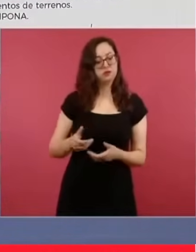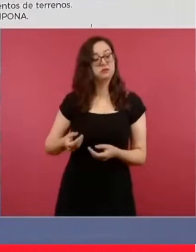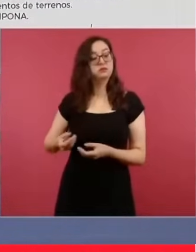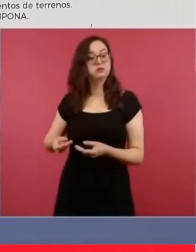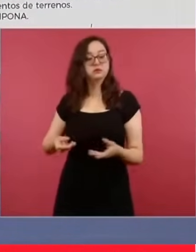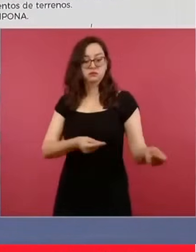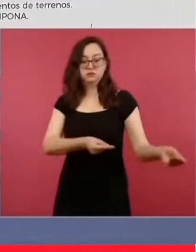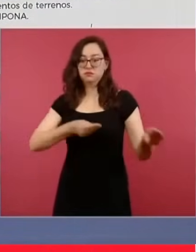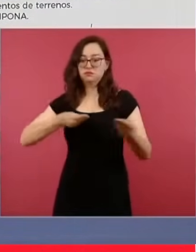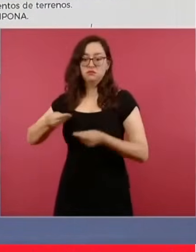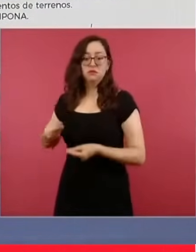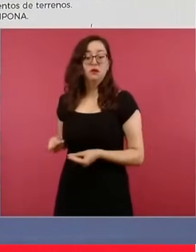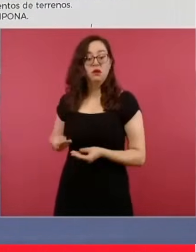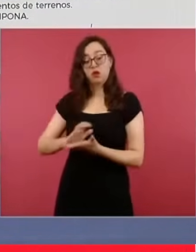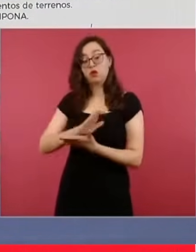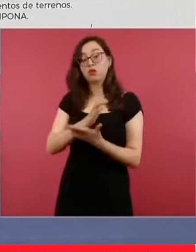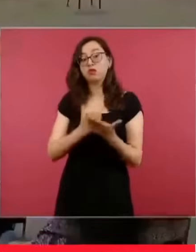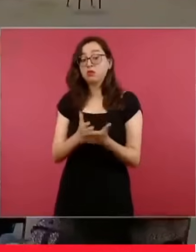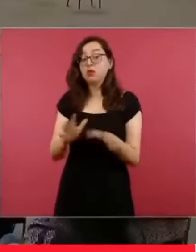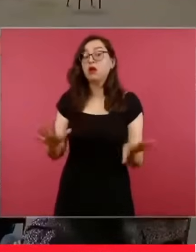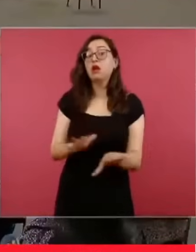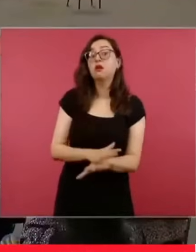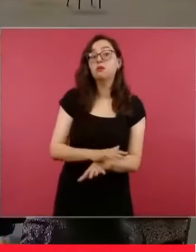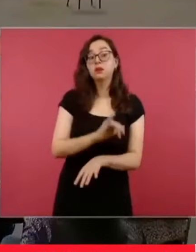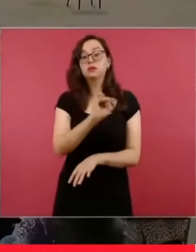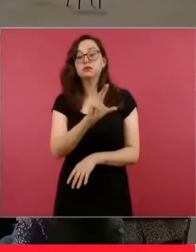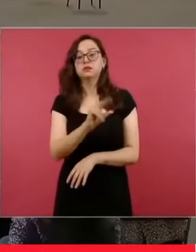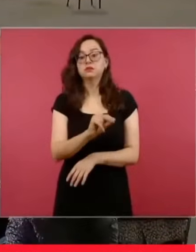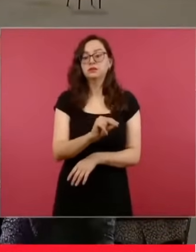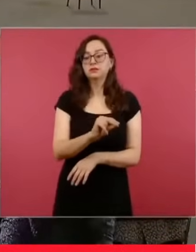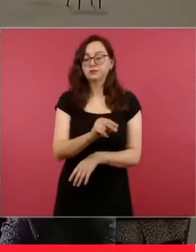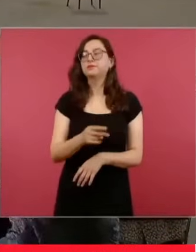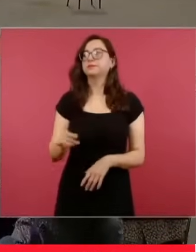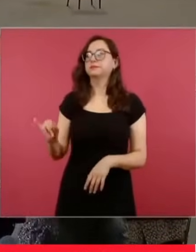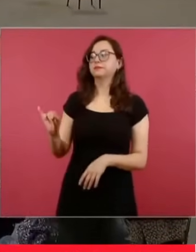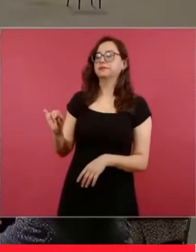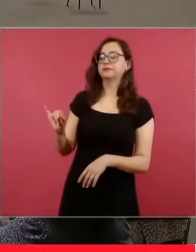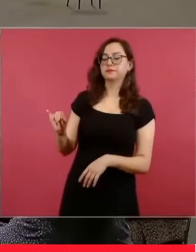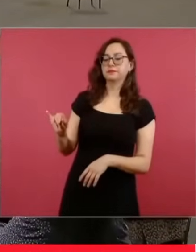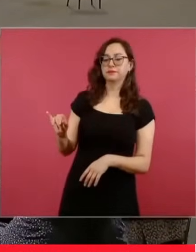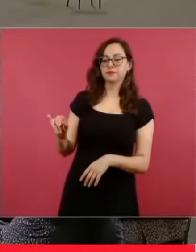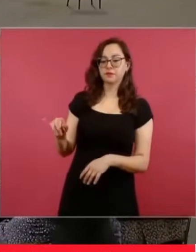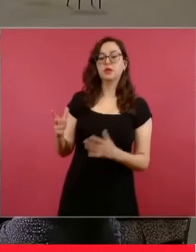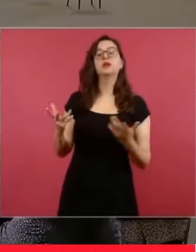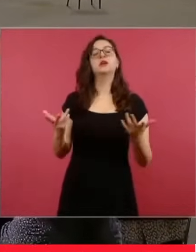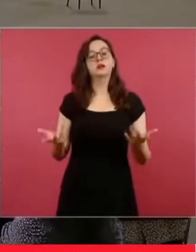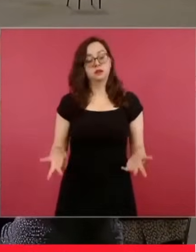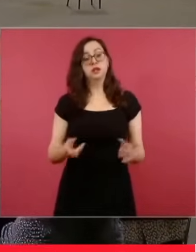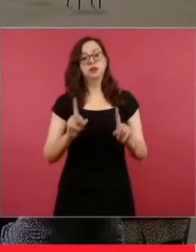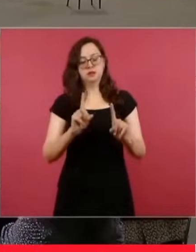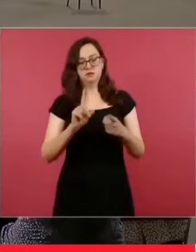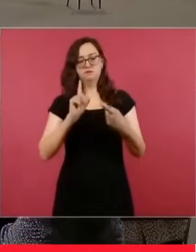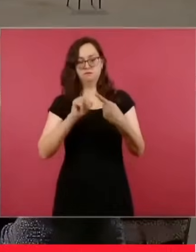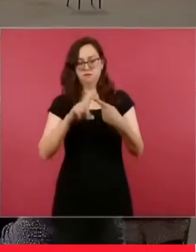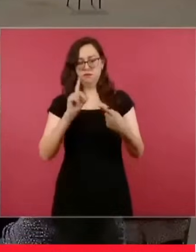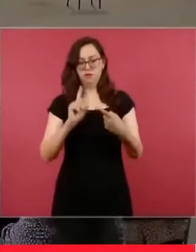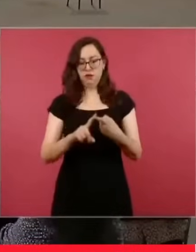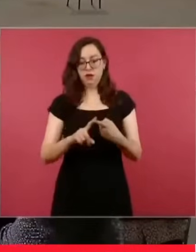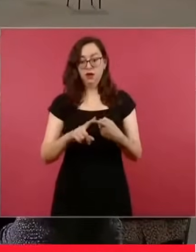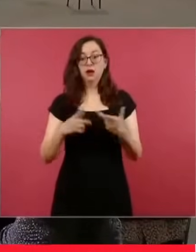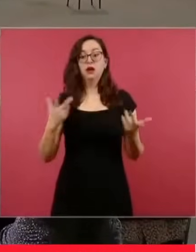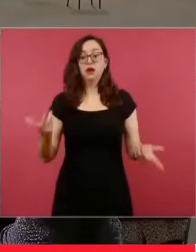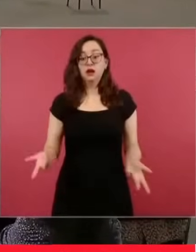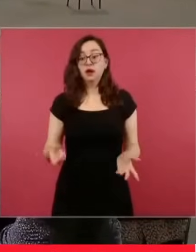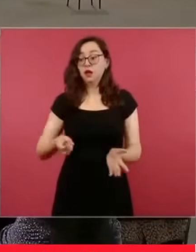contrato. Entonces, como resultado, se logró lo siguiente: no pagar más de 3,000 millones de pesos